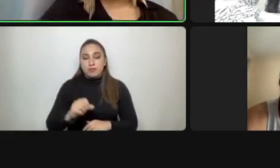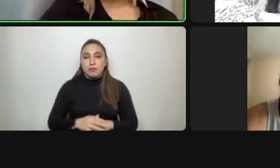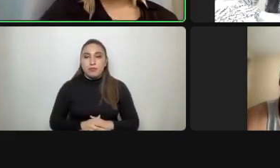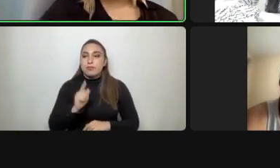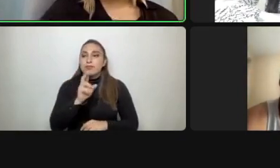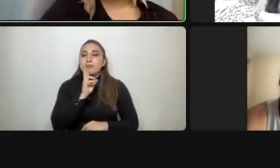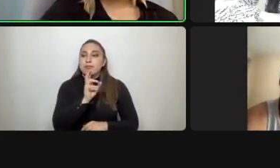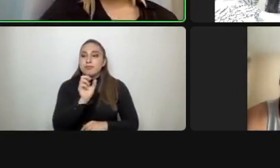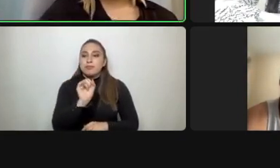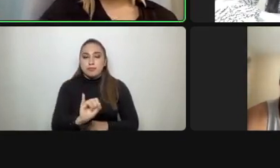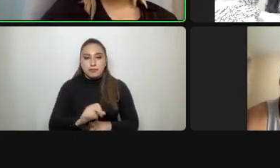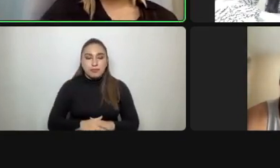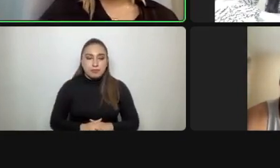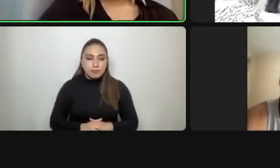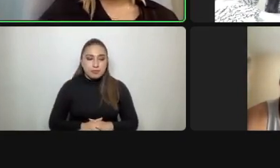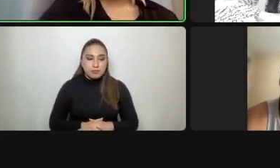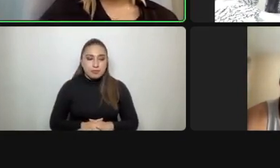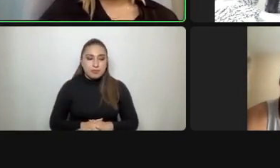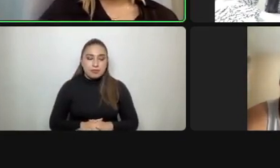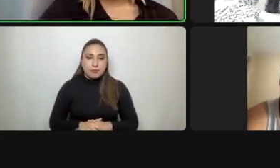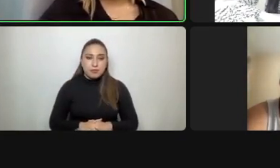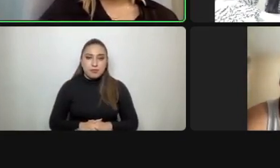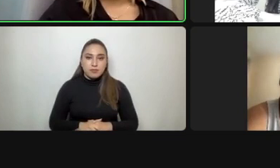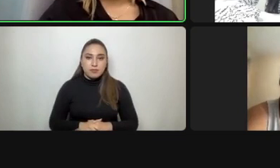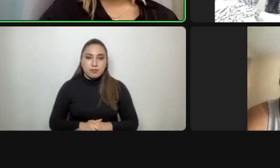Maxta, a favor.